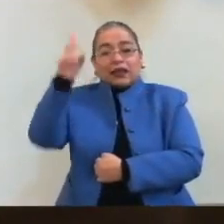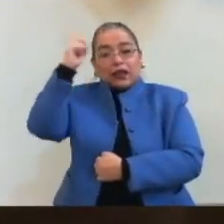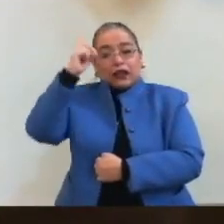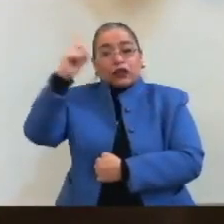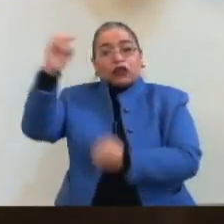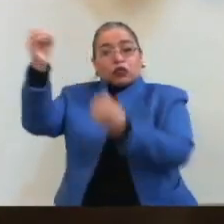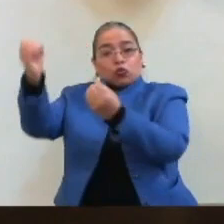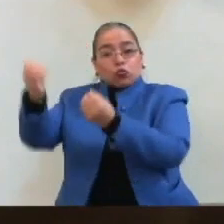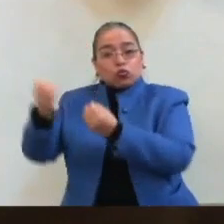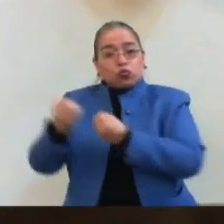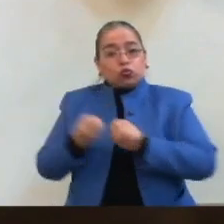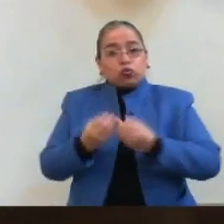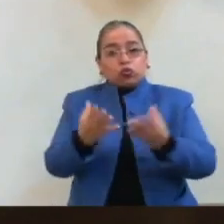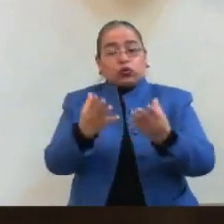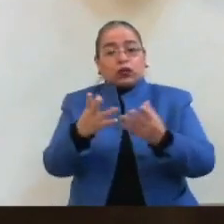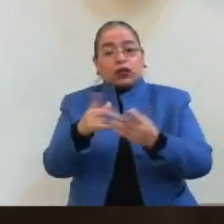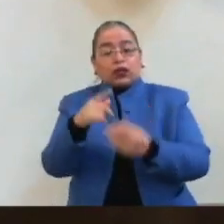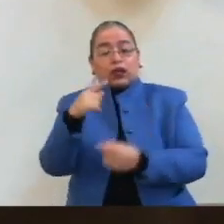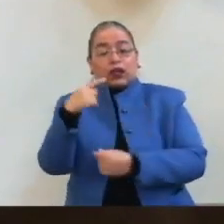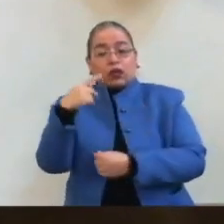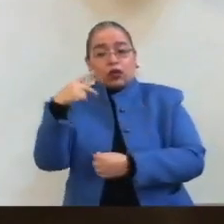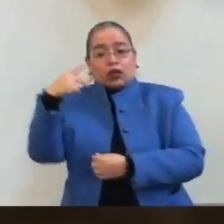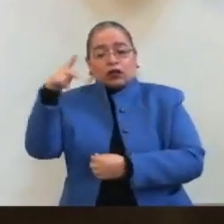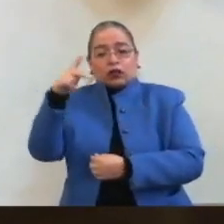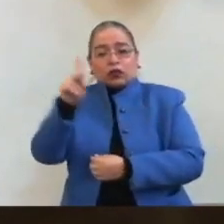que es su palabra